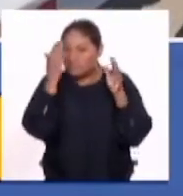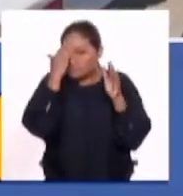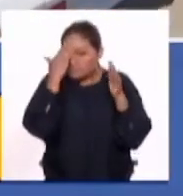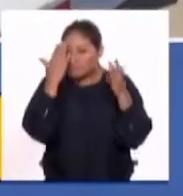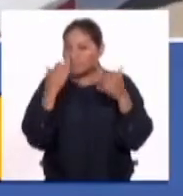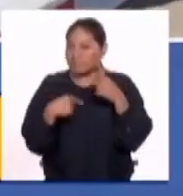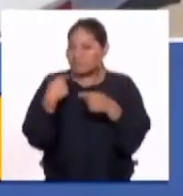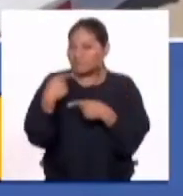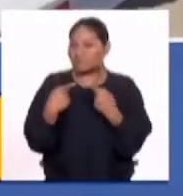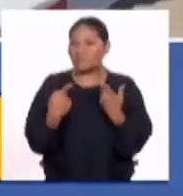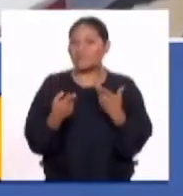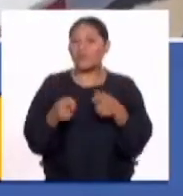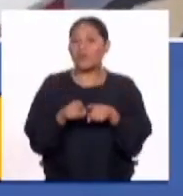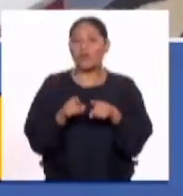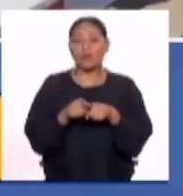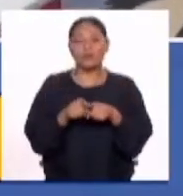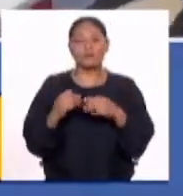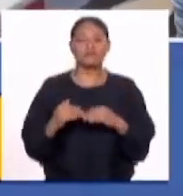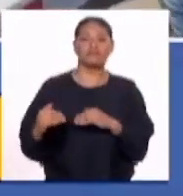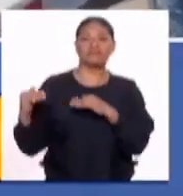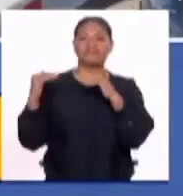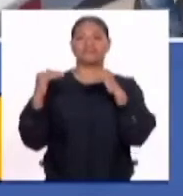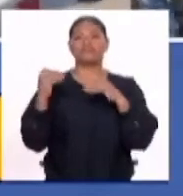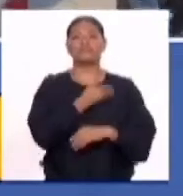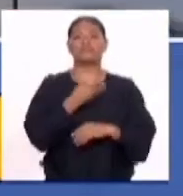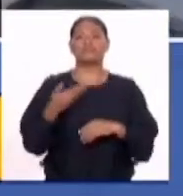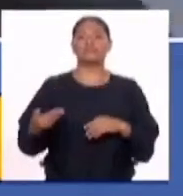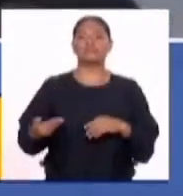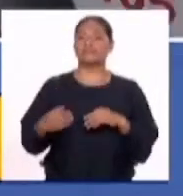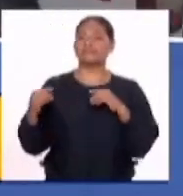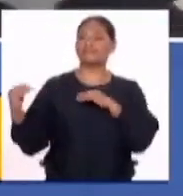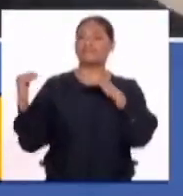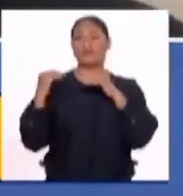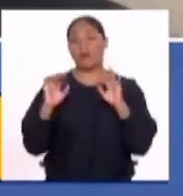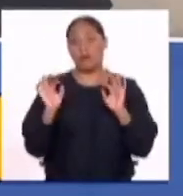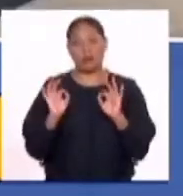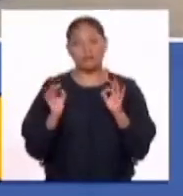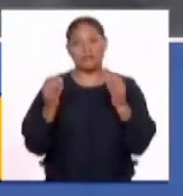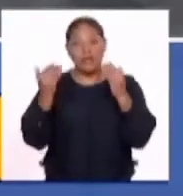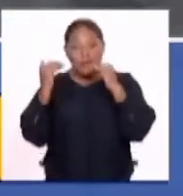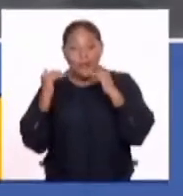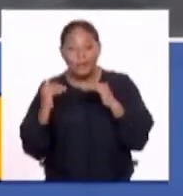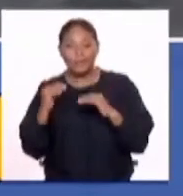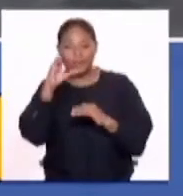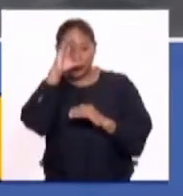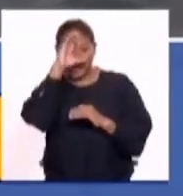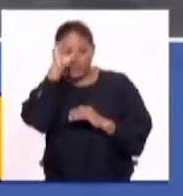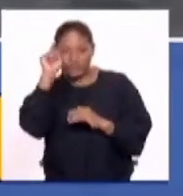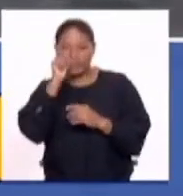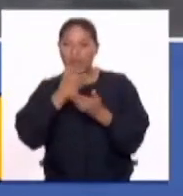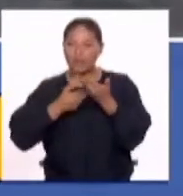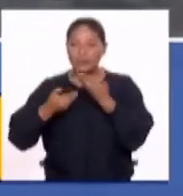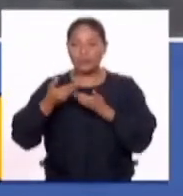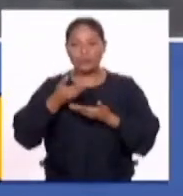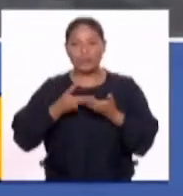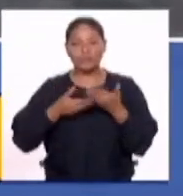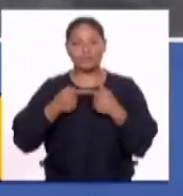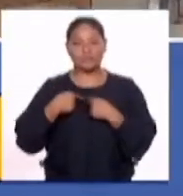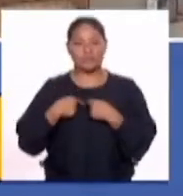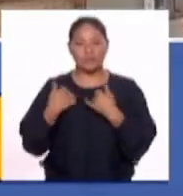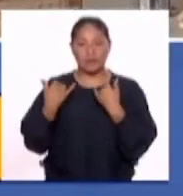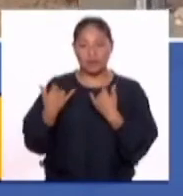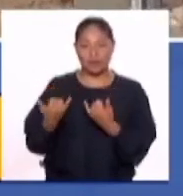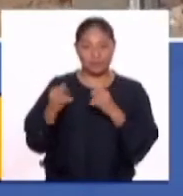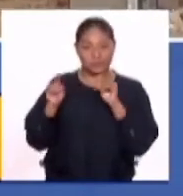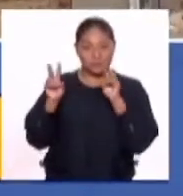haya escalado, por ejemplo, a los jefes de Estado. Claro. El intercambio comercial que tenemos ambos países, Paola, básicamente está